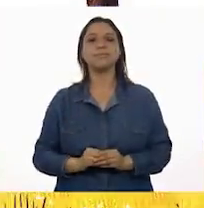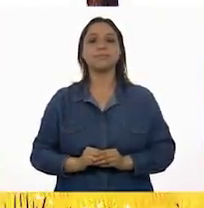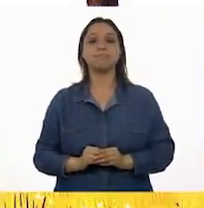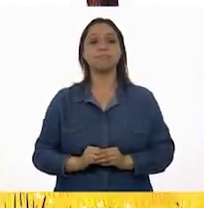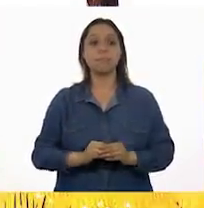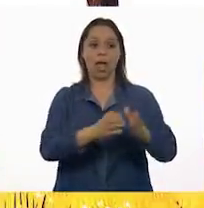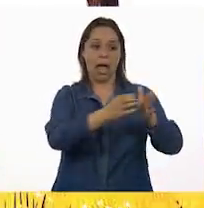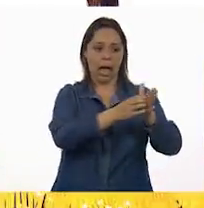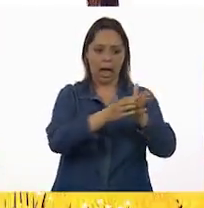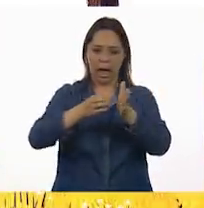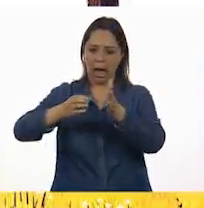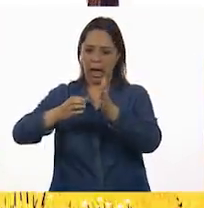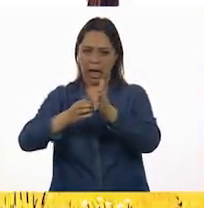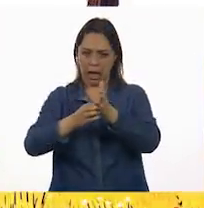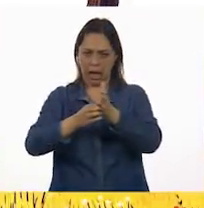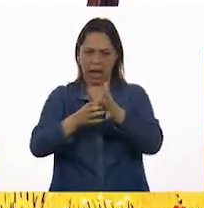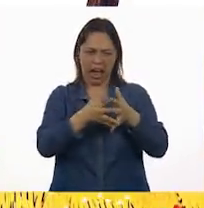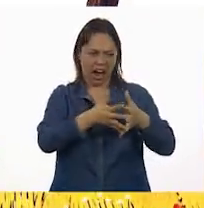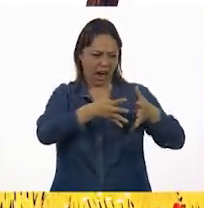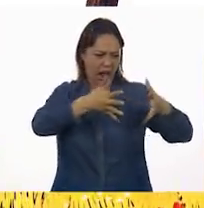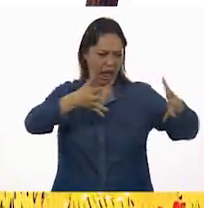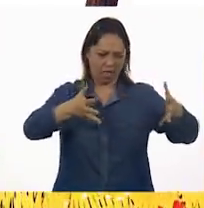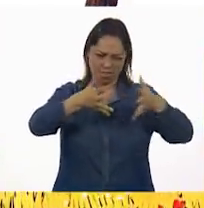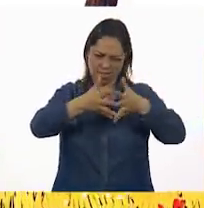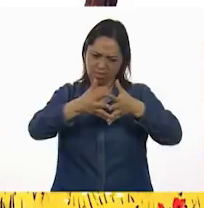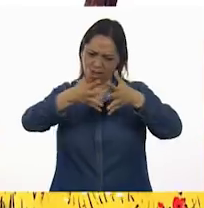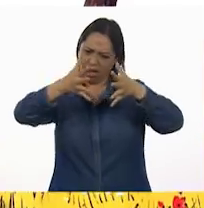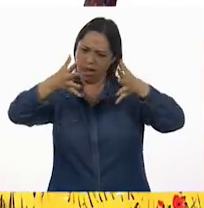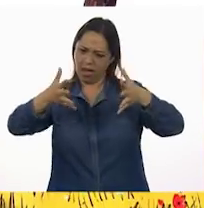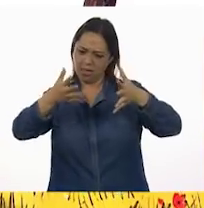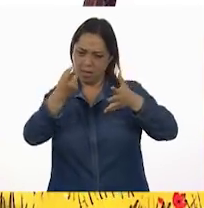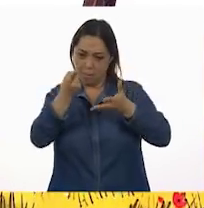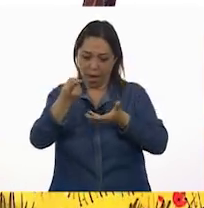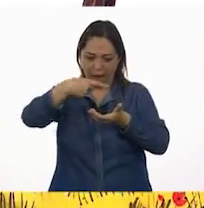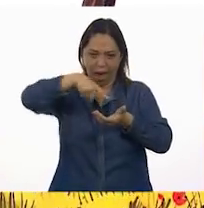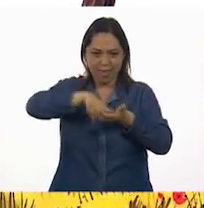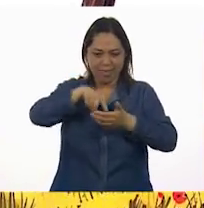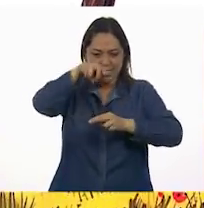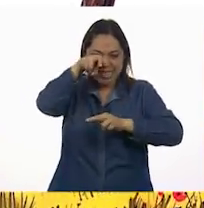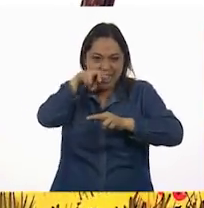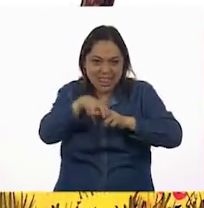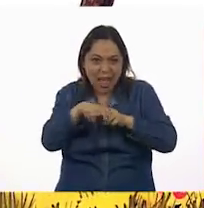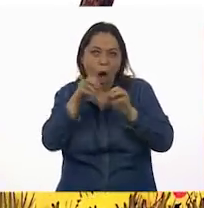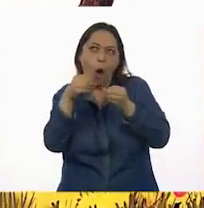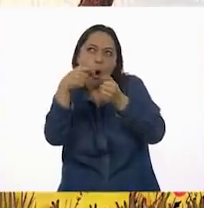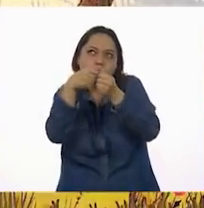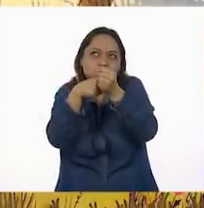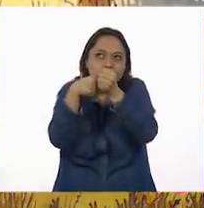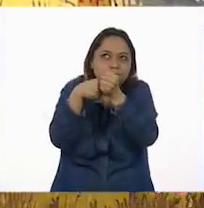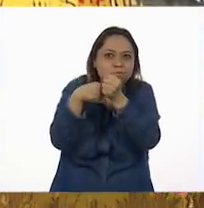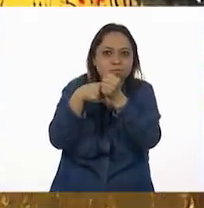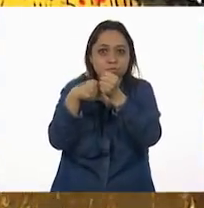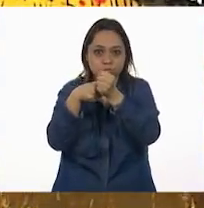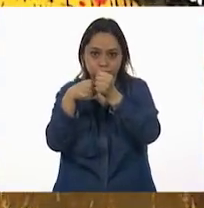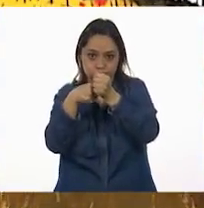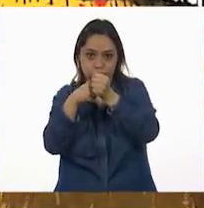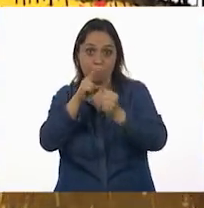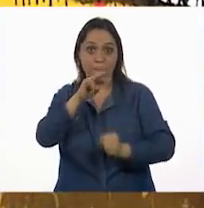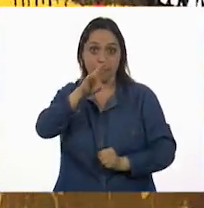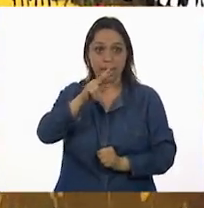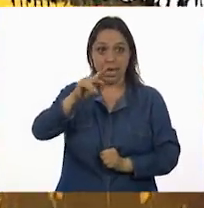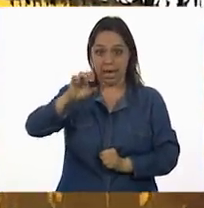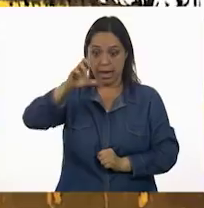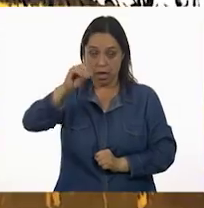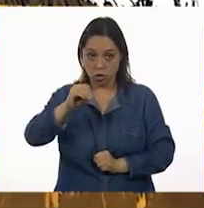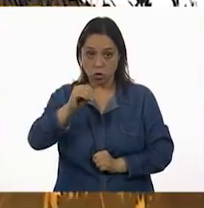Dos cajas de cartón tan grandes como para sentarse adentro o esconderse en ellas. Bert y Eto